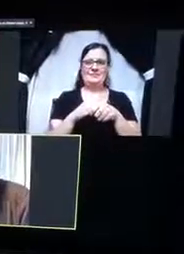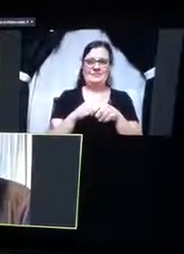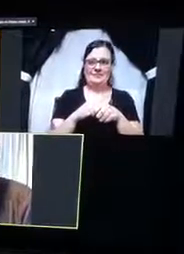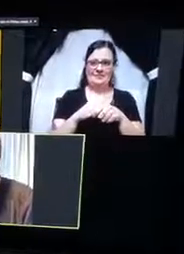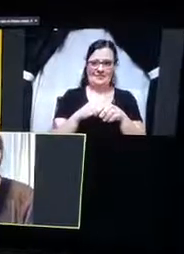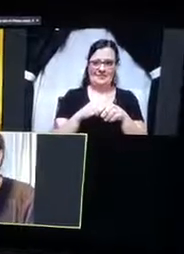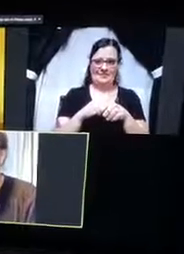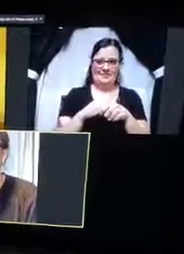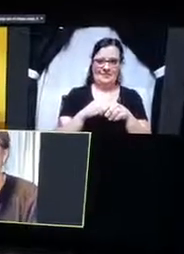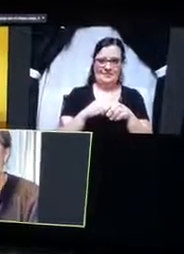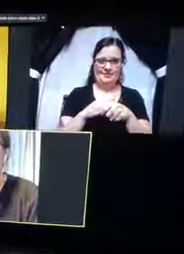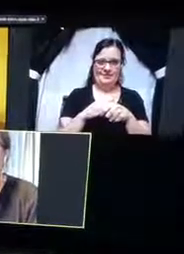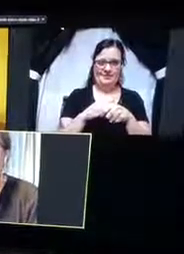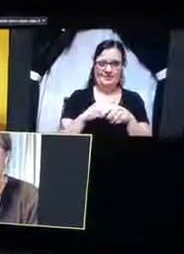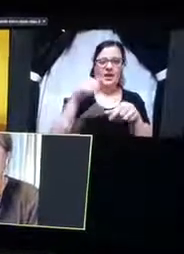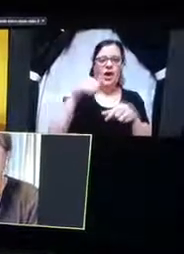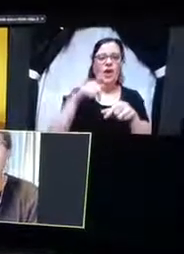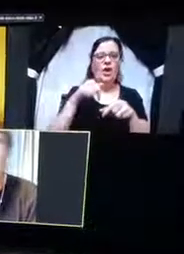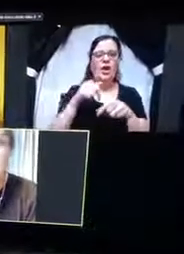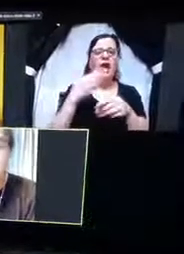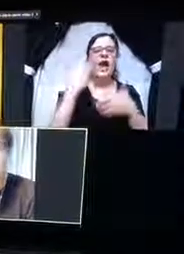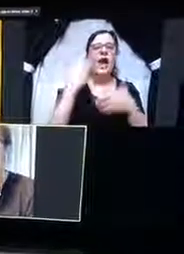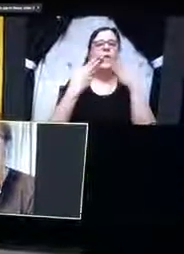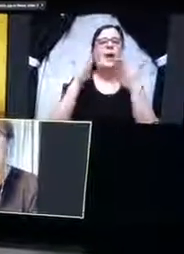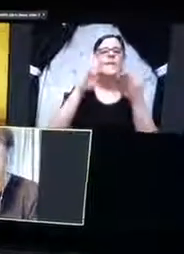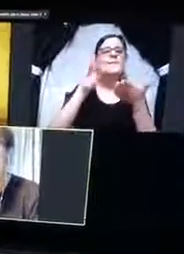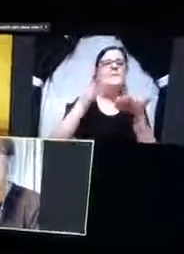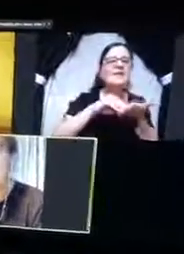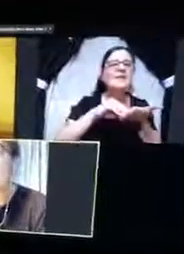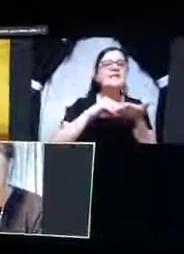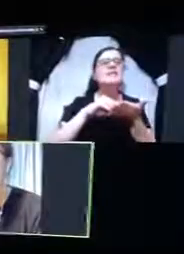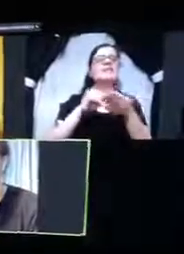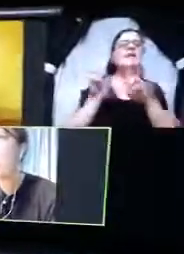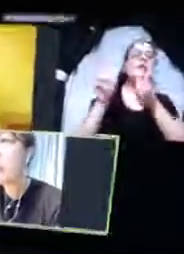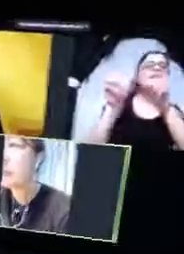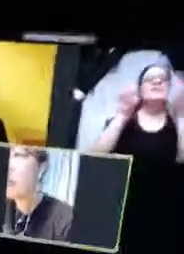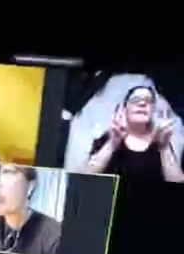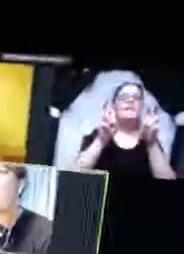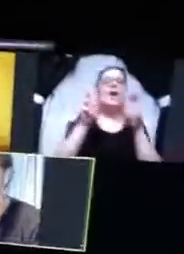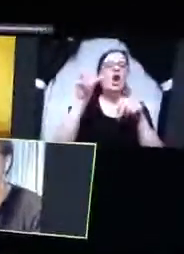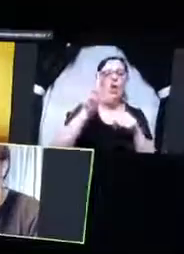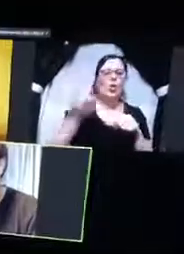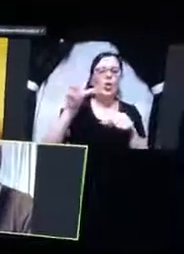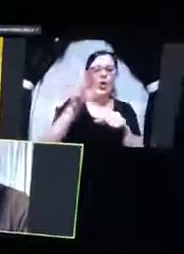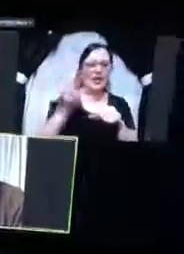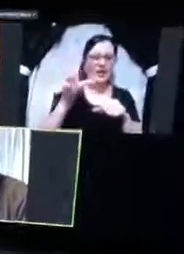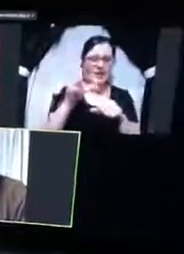Acá dice, bueno, ahora vamos a hablar más sobre el tema de logogenia y cositas más específicas que me están preguntando los profesionales.